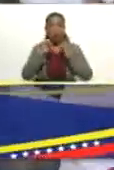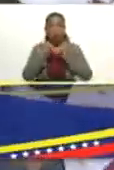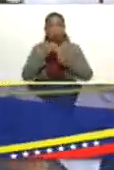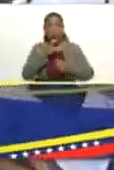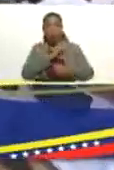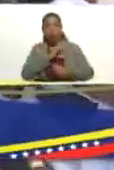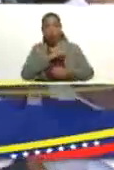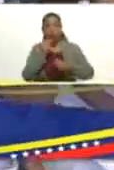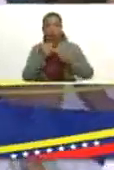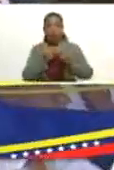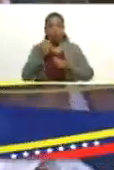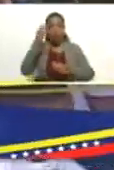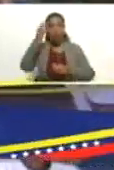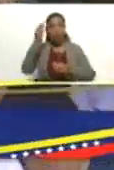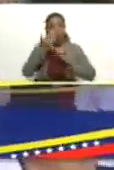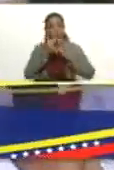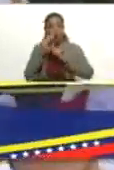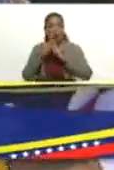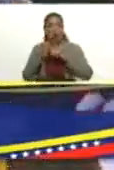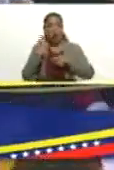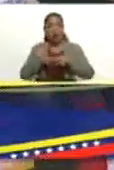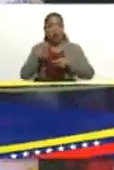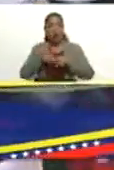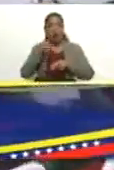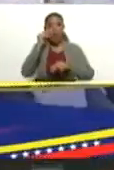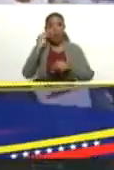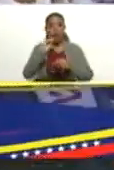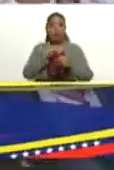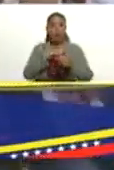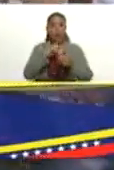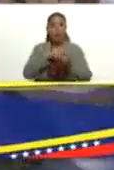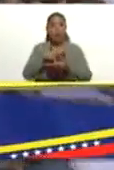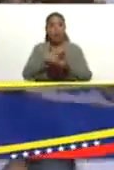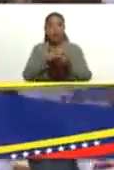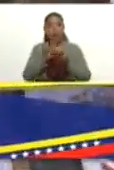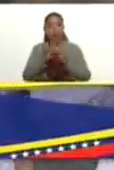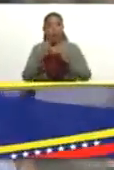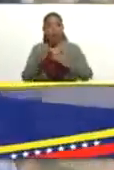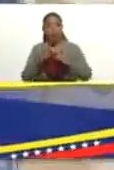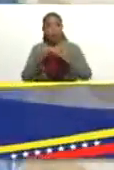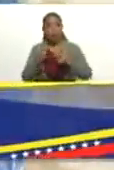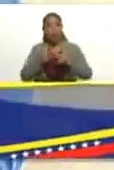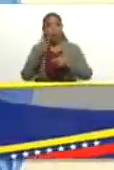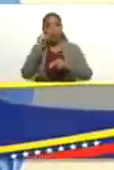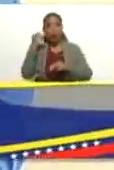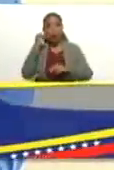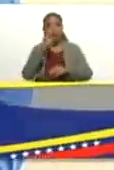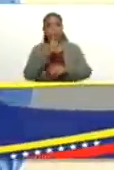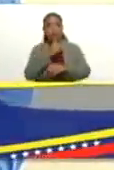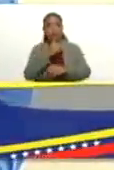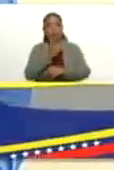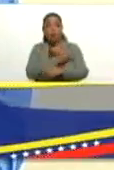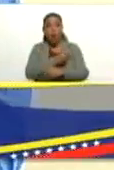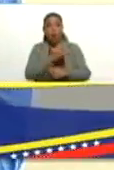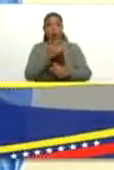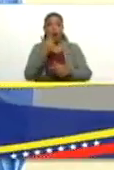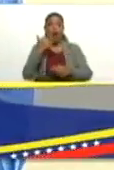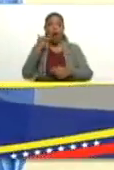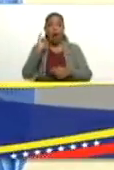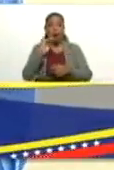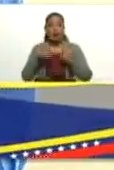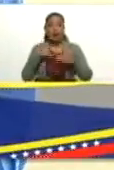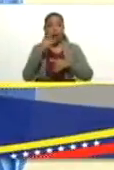del consejo comunal, de que todos los niños estén en la escuela, de que todos los niños estén vacunados, de que haya actividad cultural, actividad deportiva, que haya vida. Y